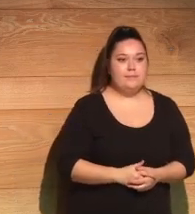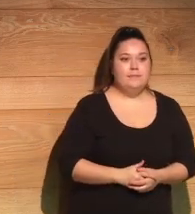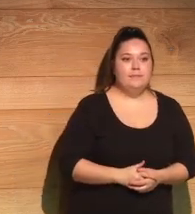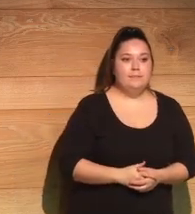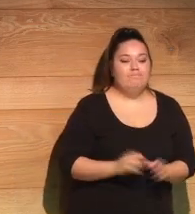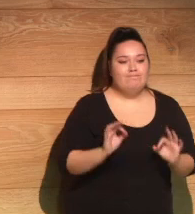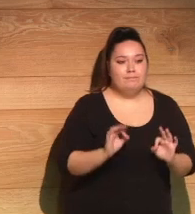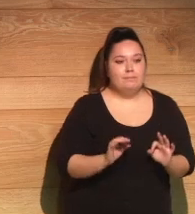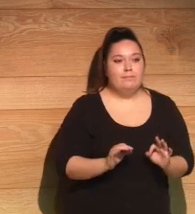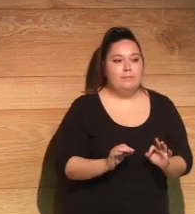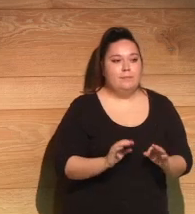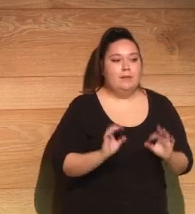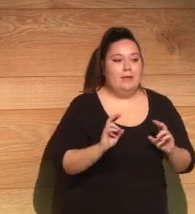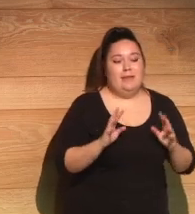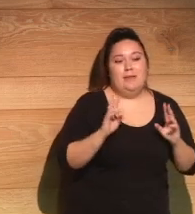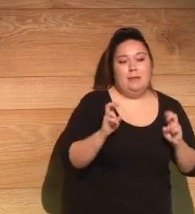la producción que pueda tener, ¿no?